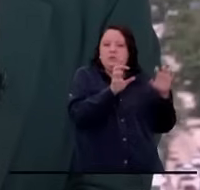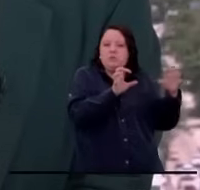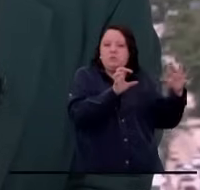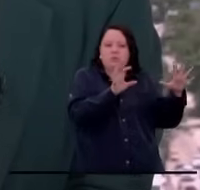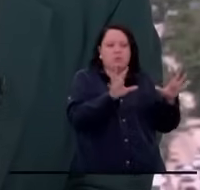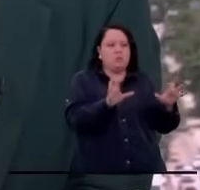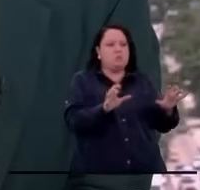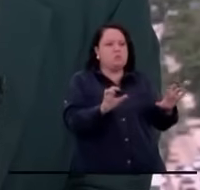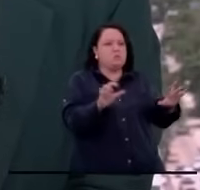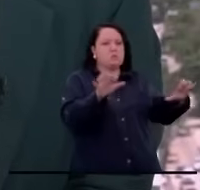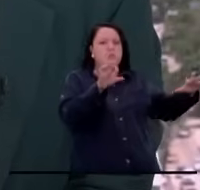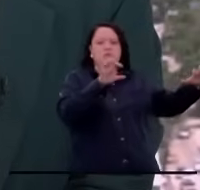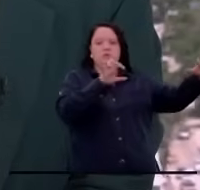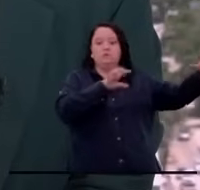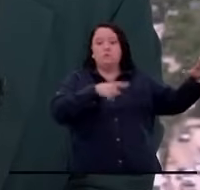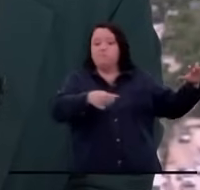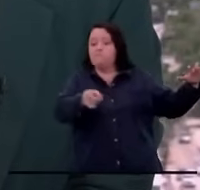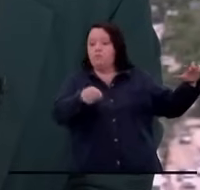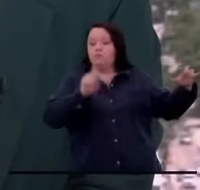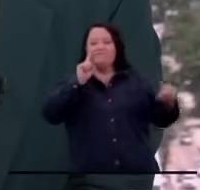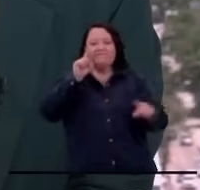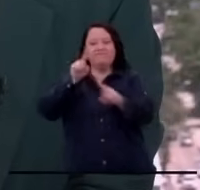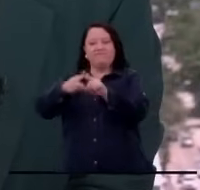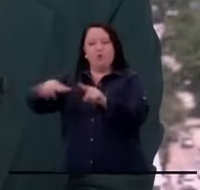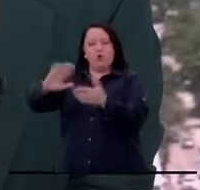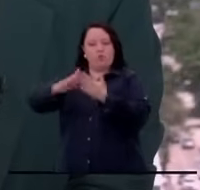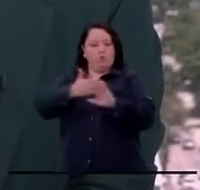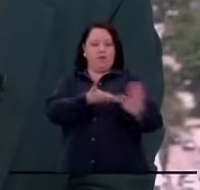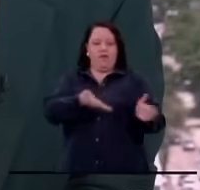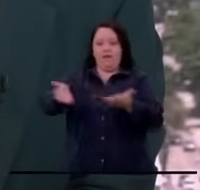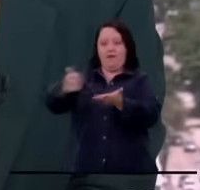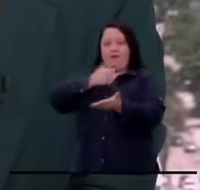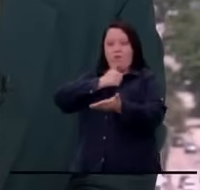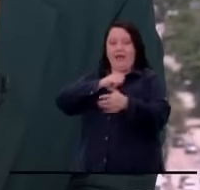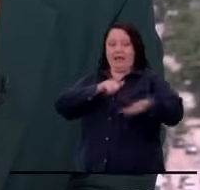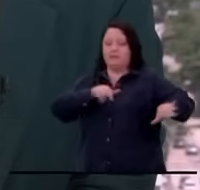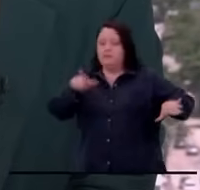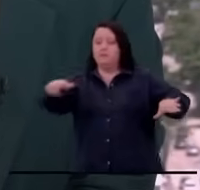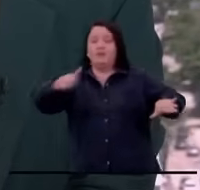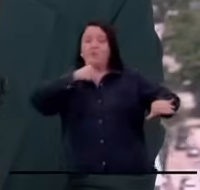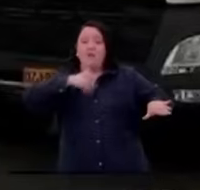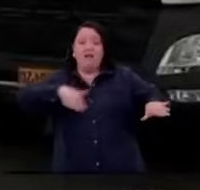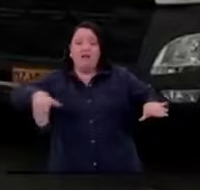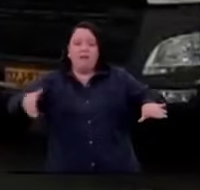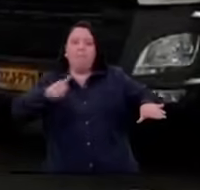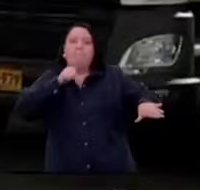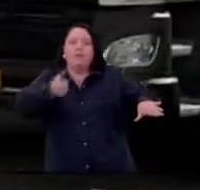es peor, las comunidades a las que se supone iban a suministrar agua hoy no la tienen.